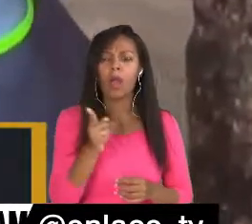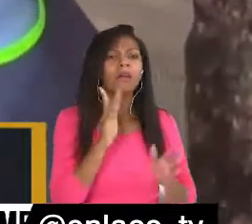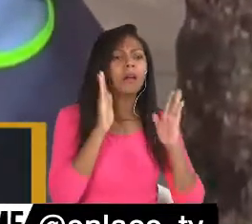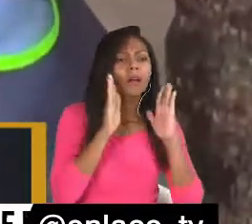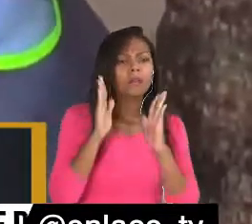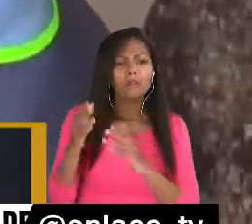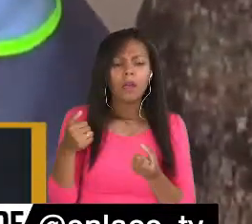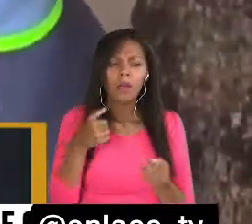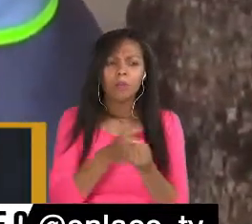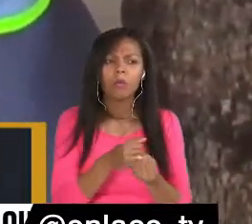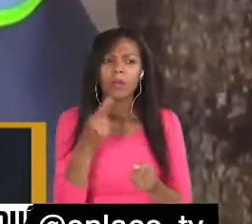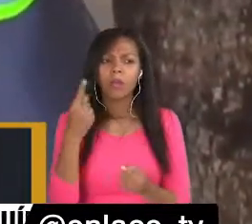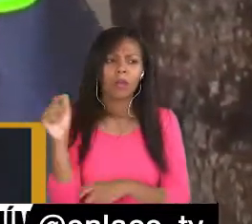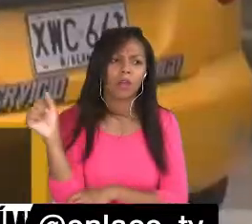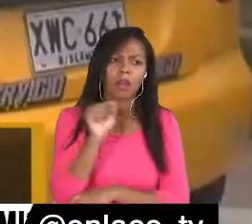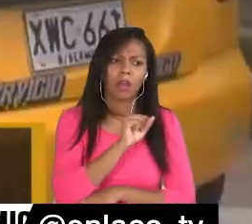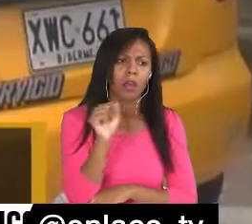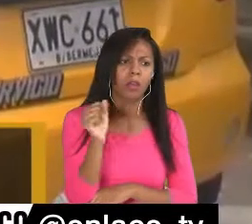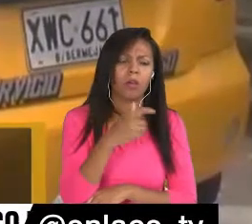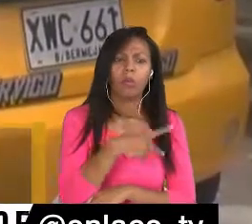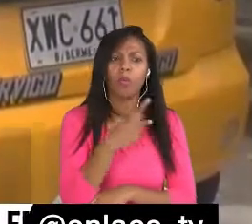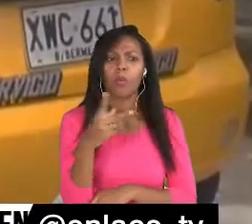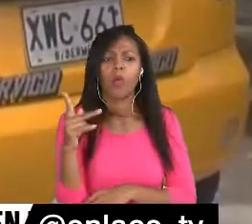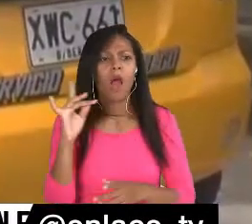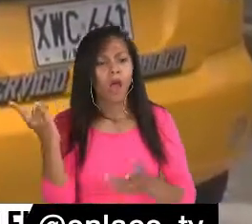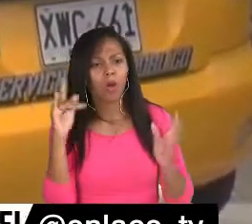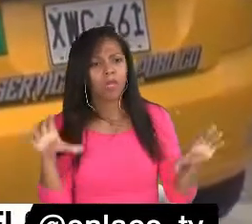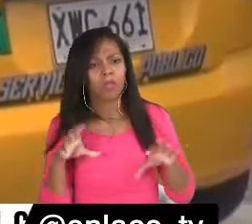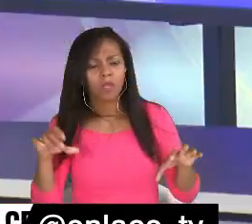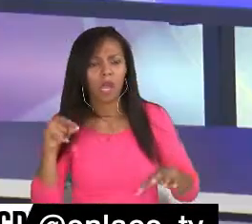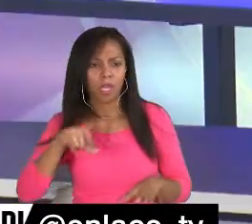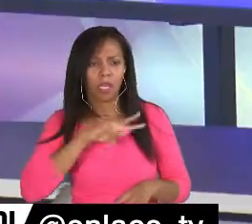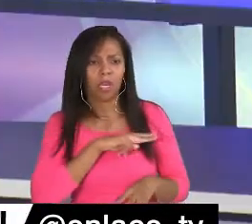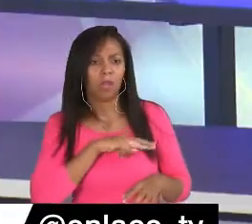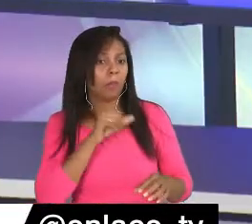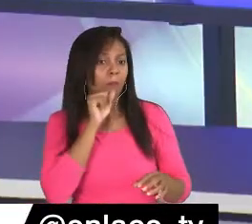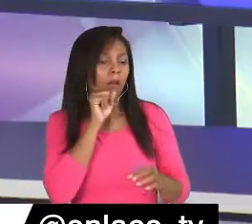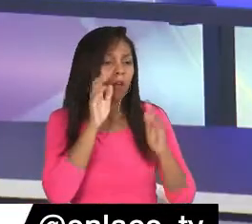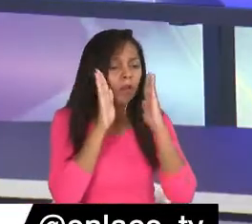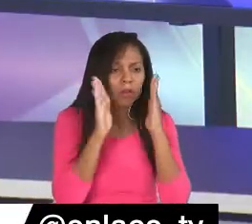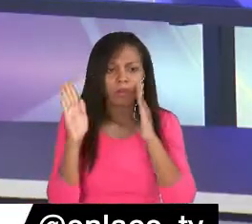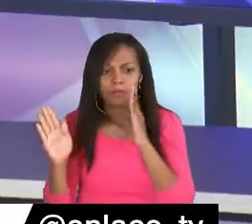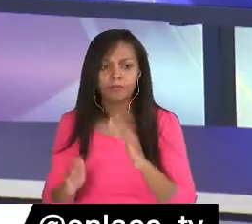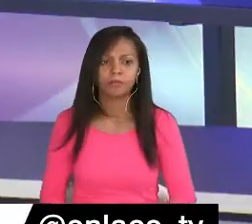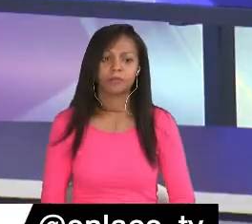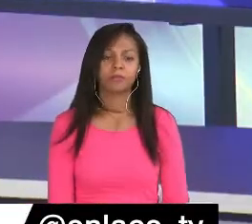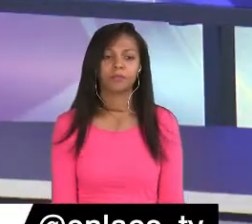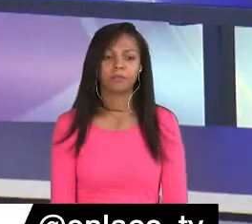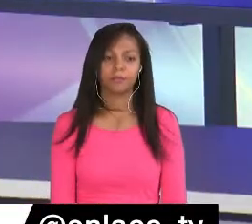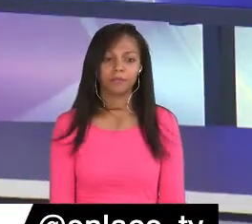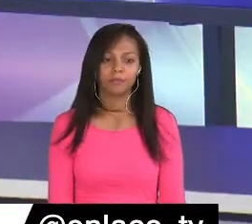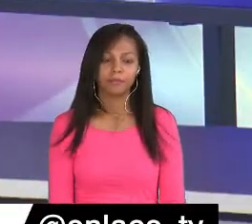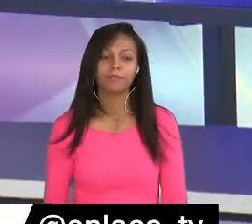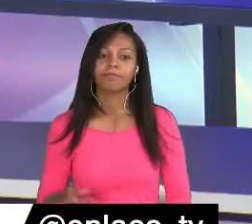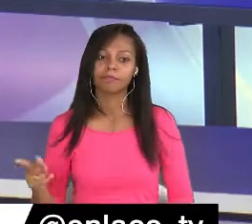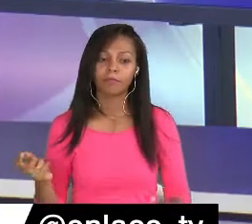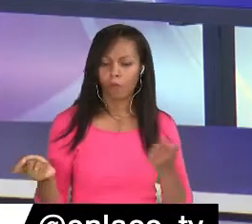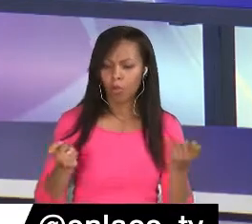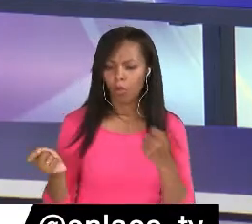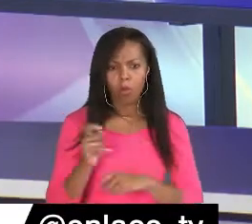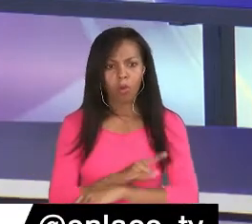de la movilidad en cada actividad religiosa que se celebre en la ciudad. Y pese a los controles, el exceso de velocidad en el